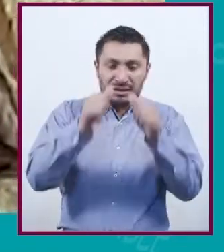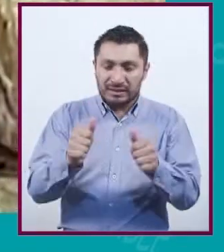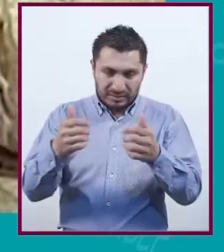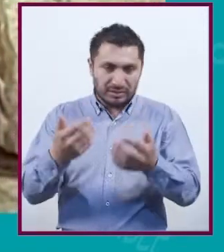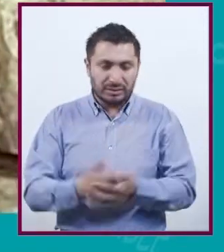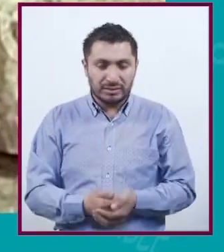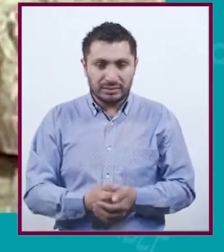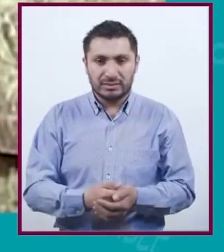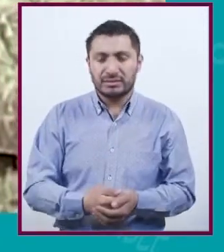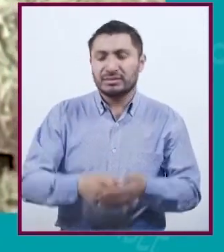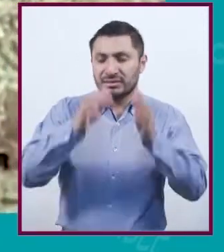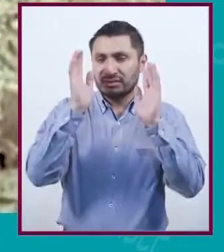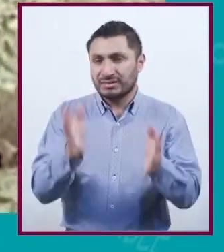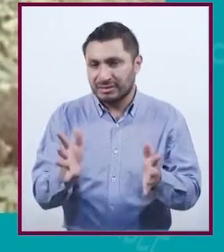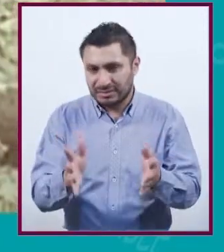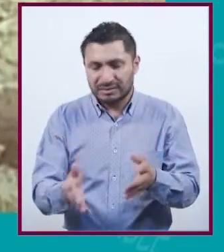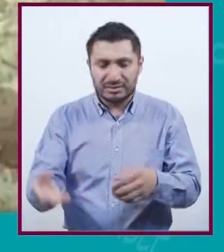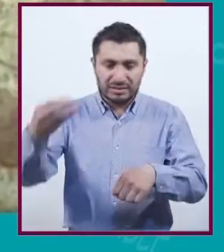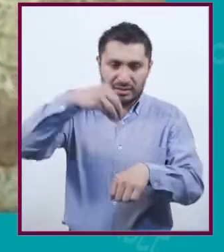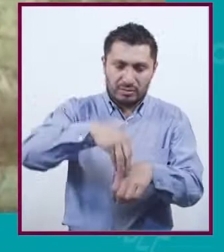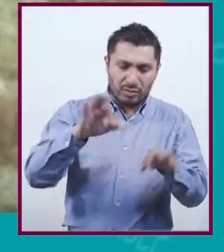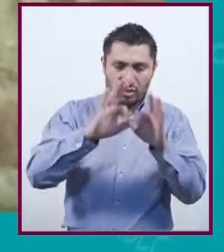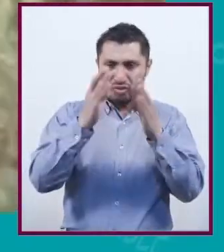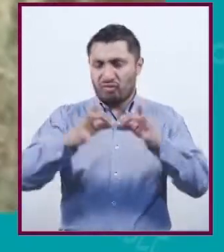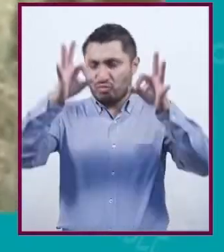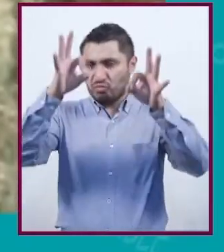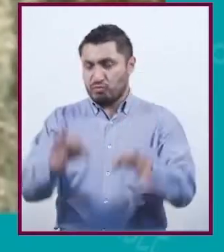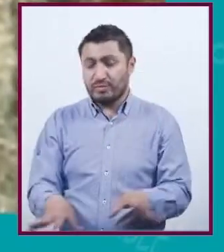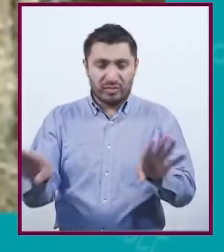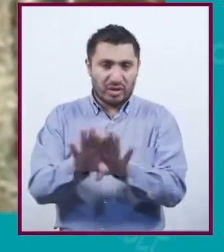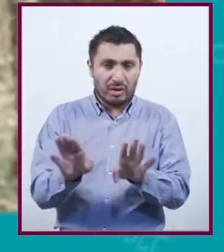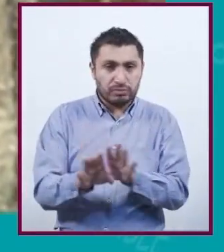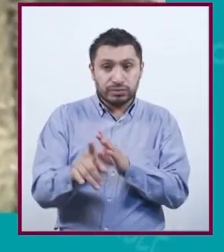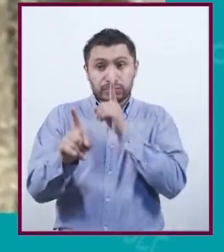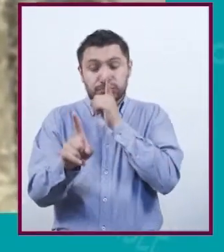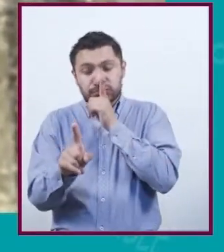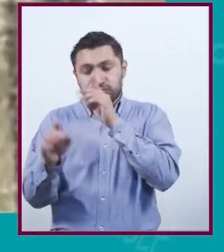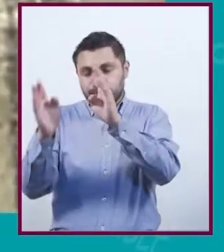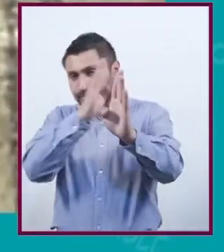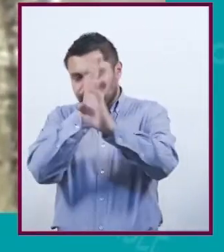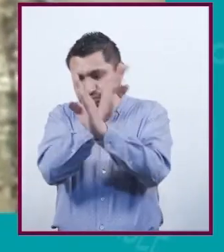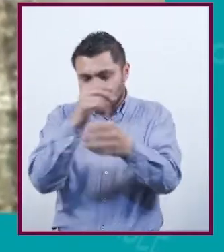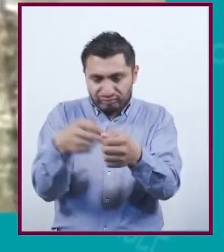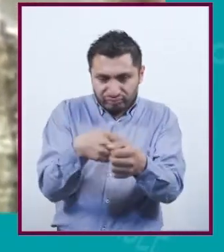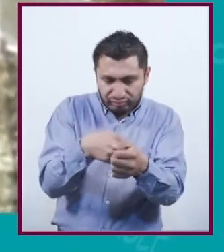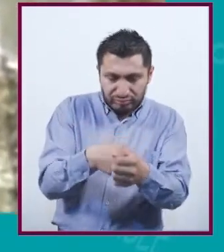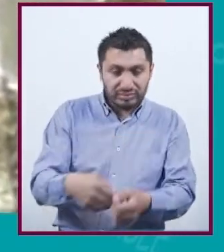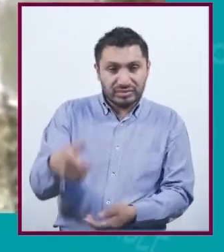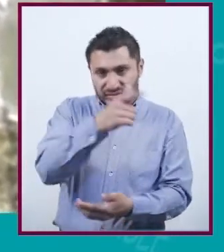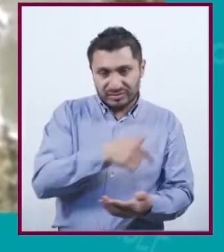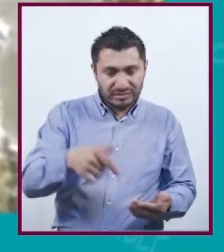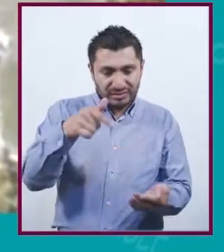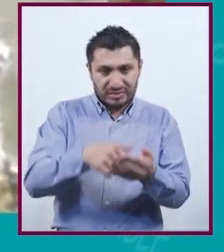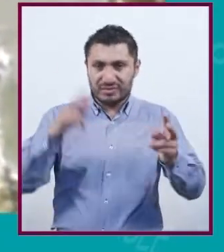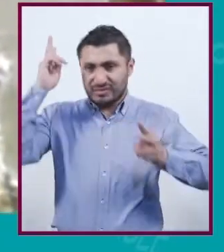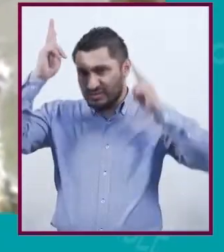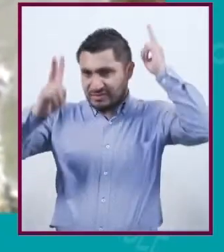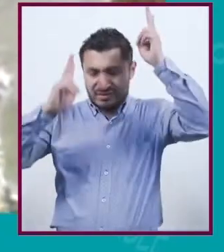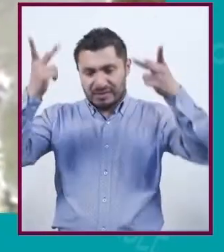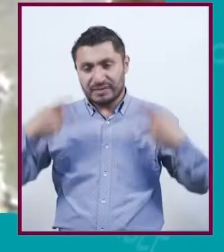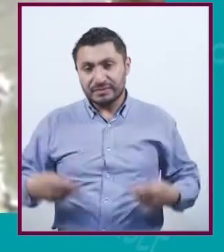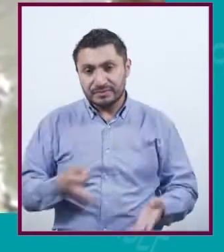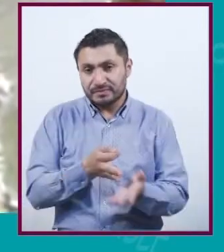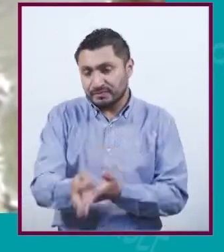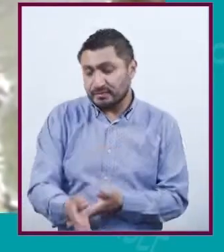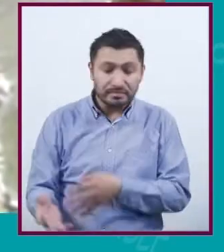y basílicas atendidas por monjes. Una vez instaurados de forma realmente clandestina, estos recintos no